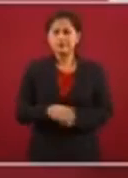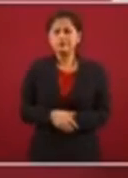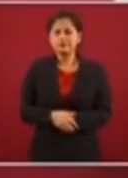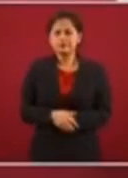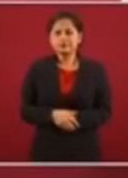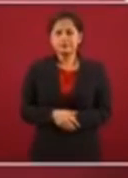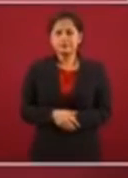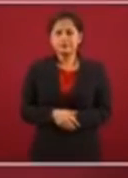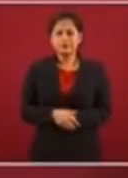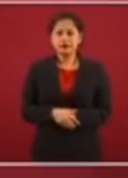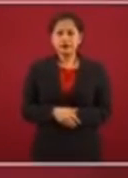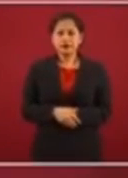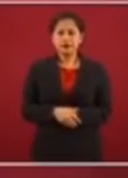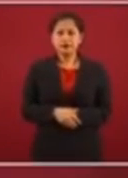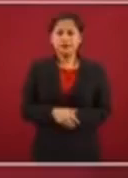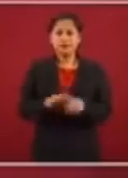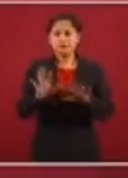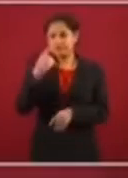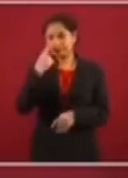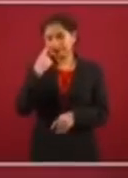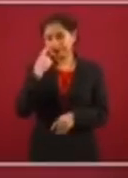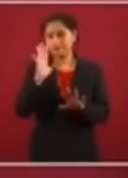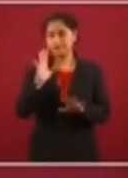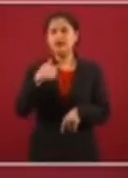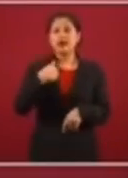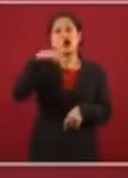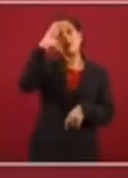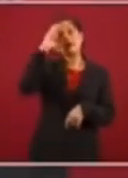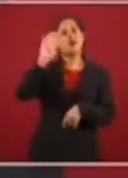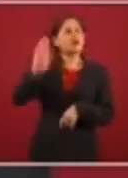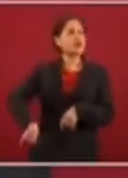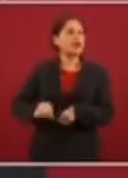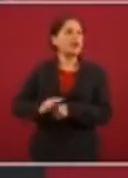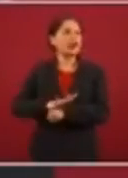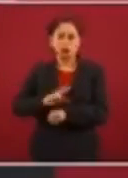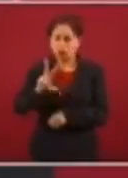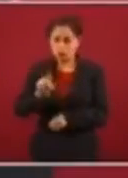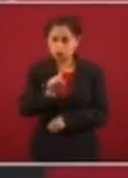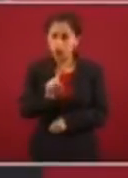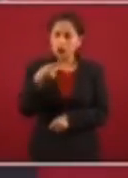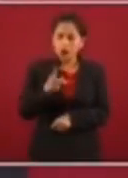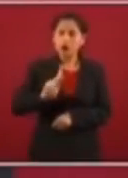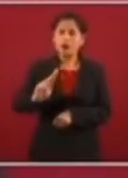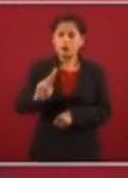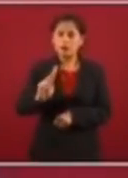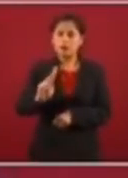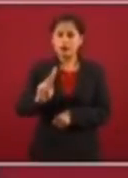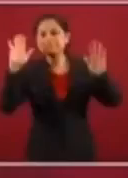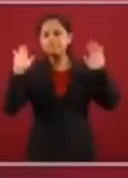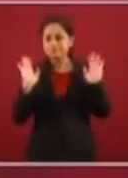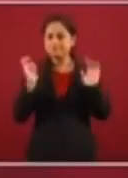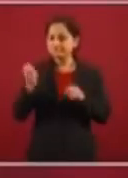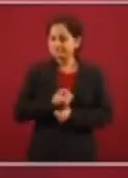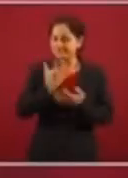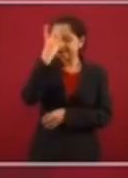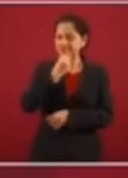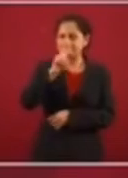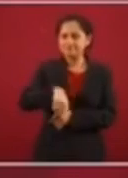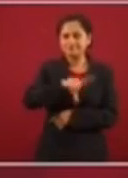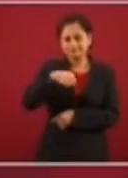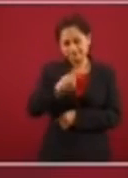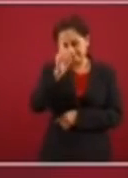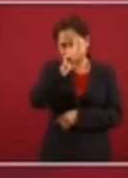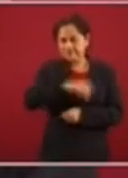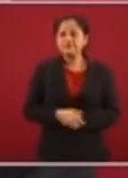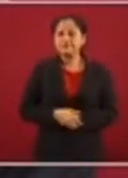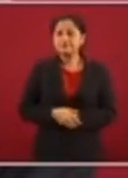No quiero menospreciar pues, la crisis, pero es mucho lo que tenemos. Tenemos mucho, mucho,